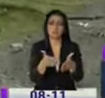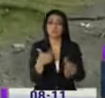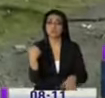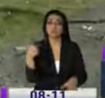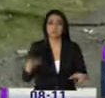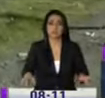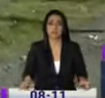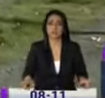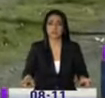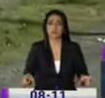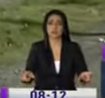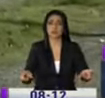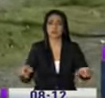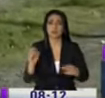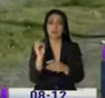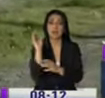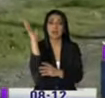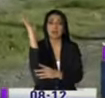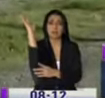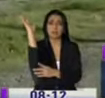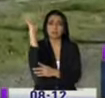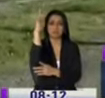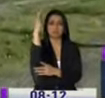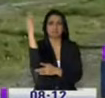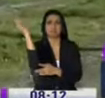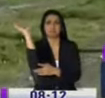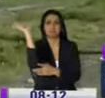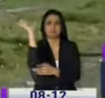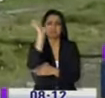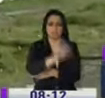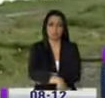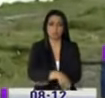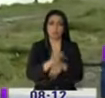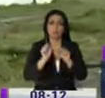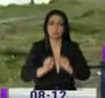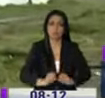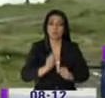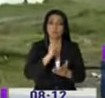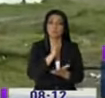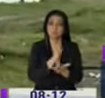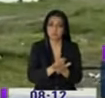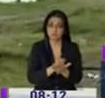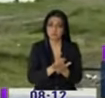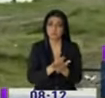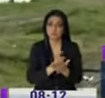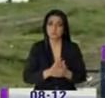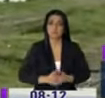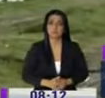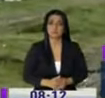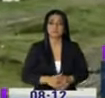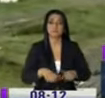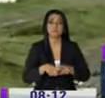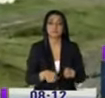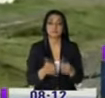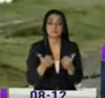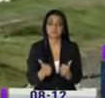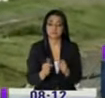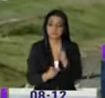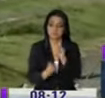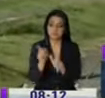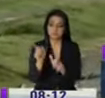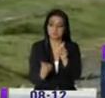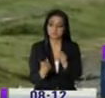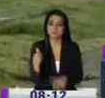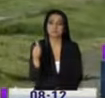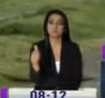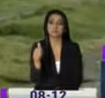árbol, con un viento fuerte, una de las ramas podría lamentablemente causar un accidente, pero vamos a conversar con la ciudadanía